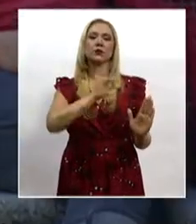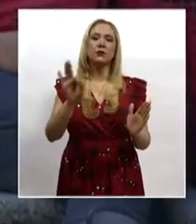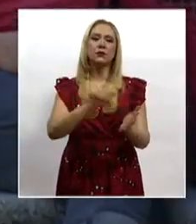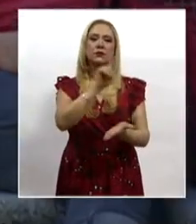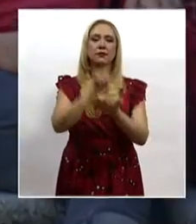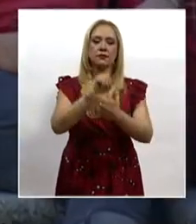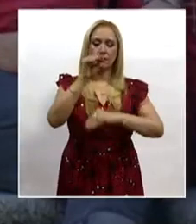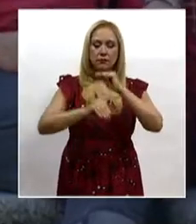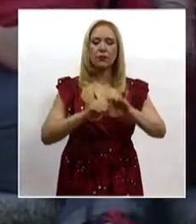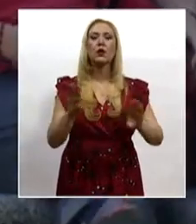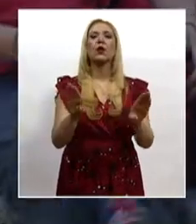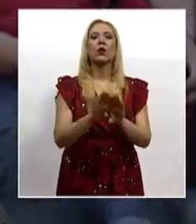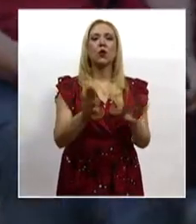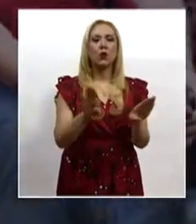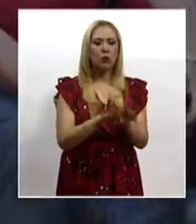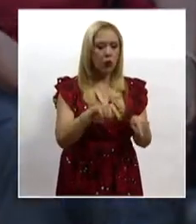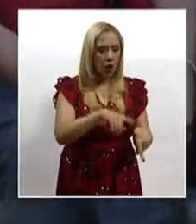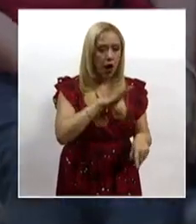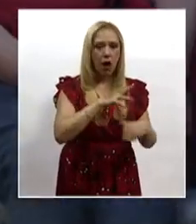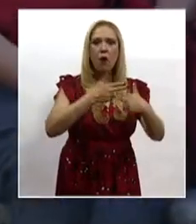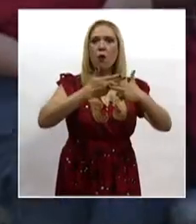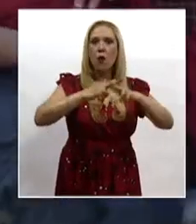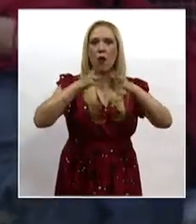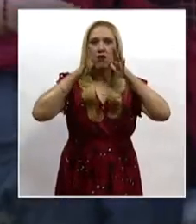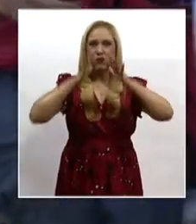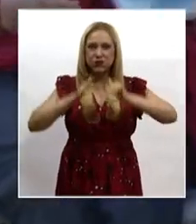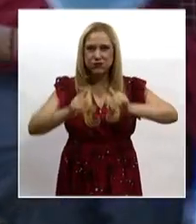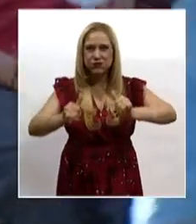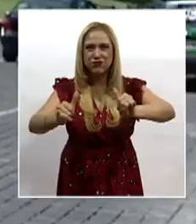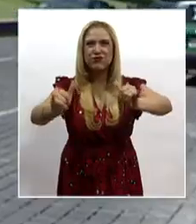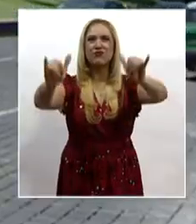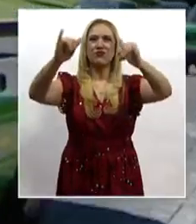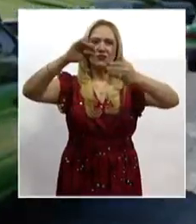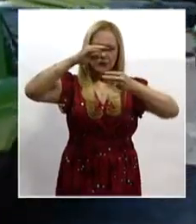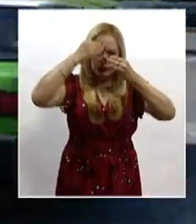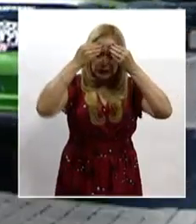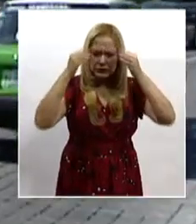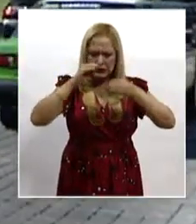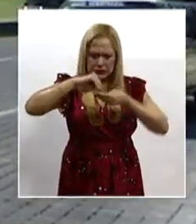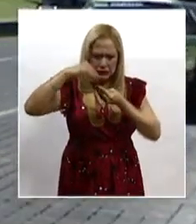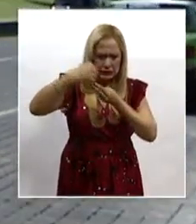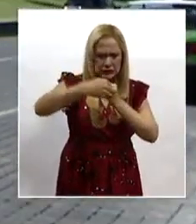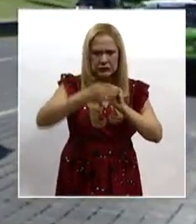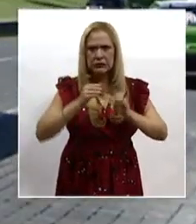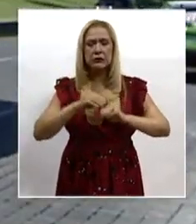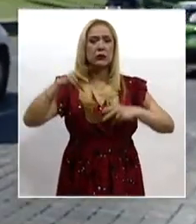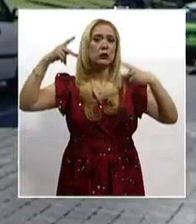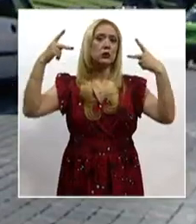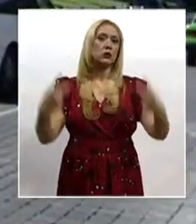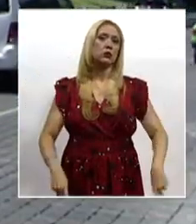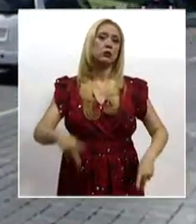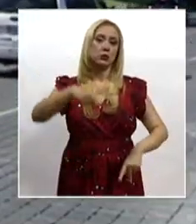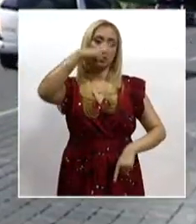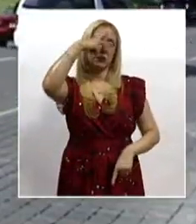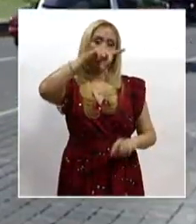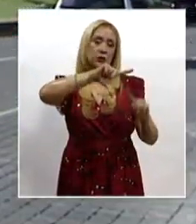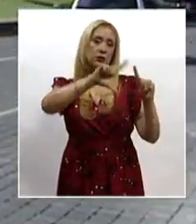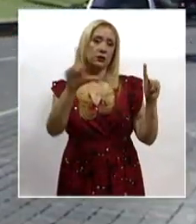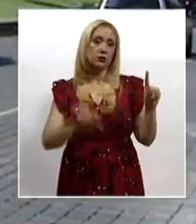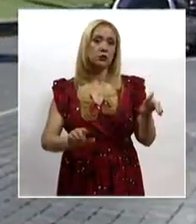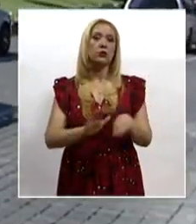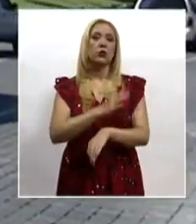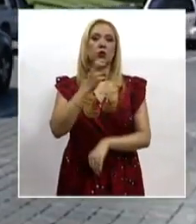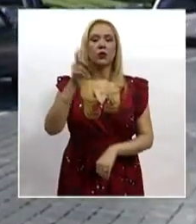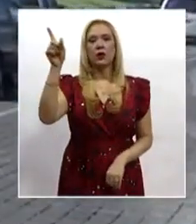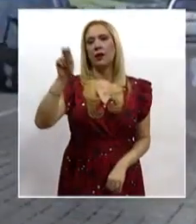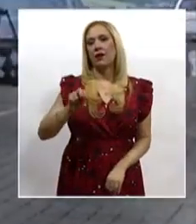materia de vestigios y restos fósiles y que el patrimonio paleontológico es propiedad de la Nación. En consecuencia, el legislador de Nuevo